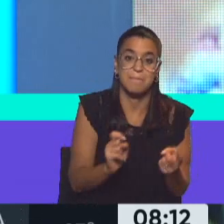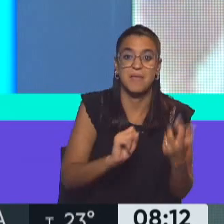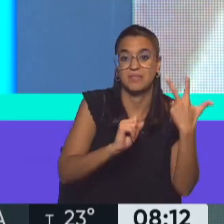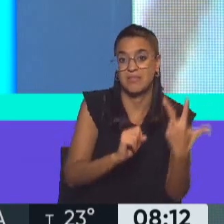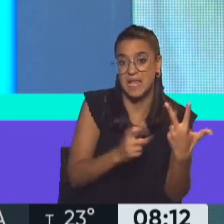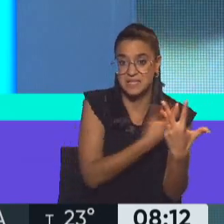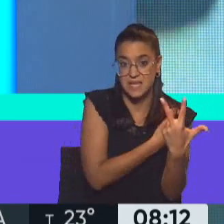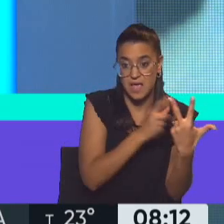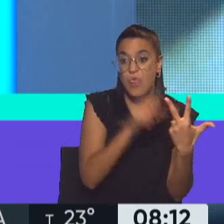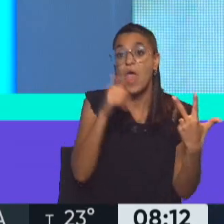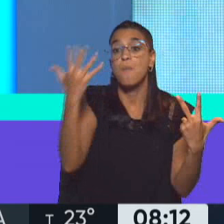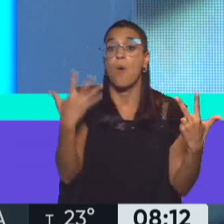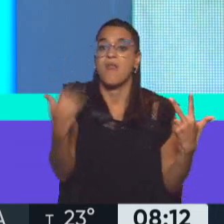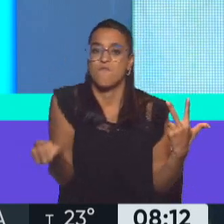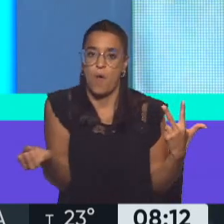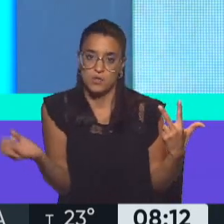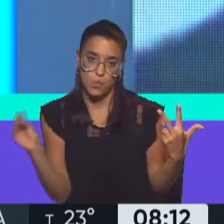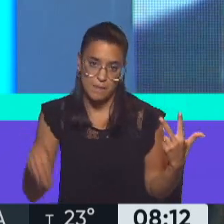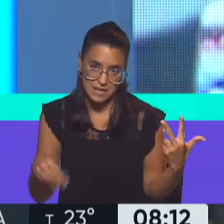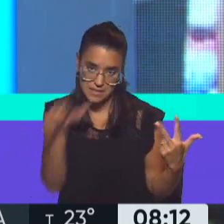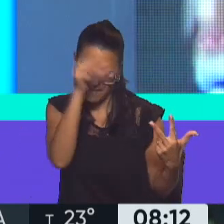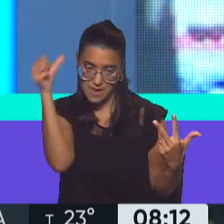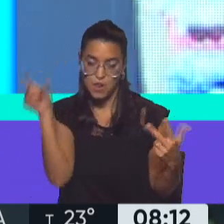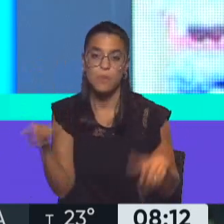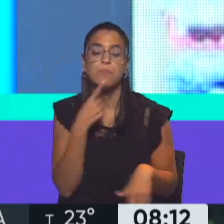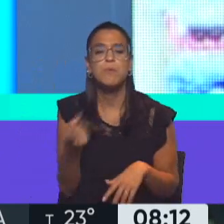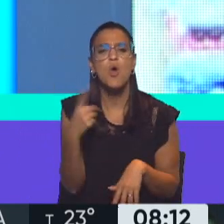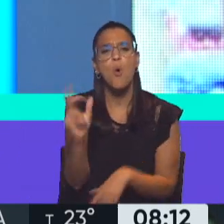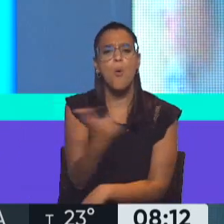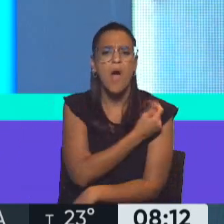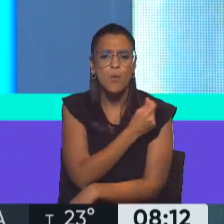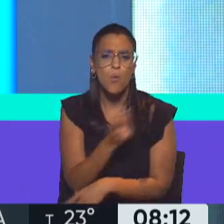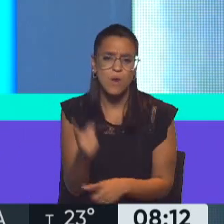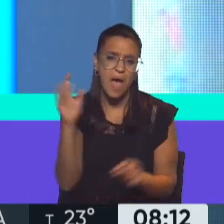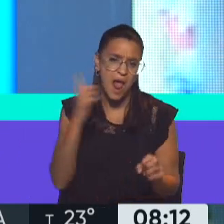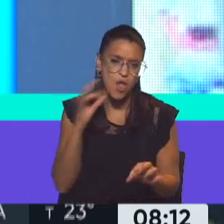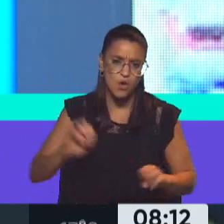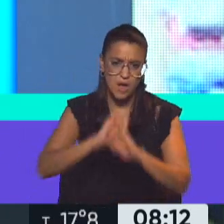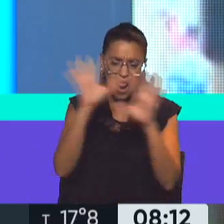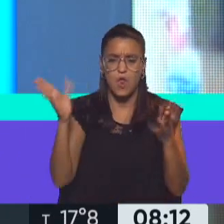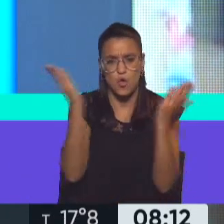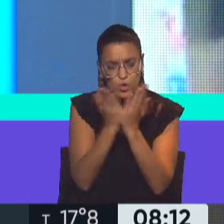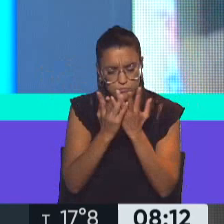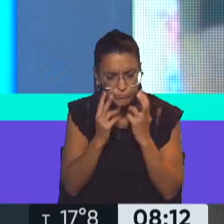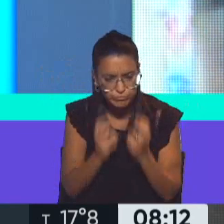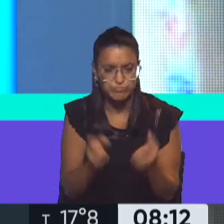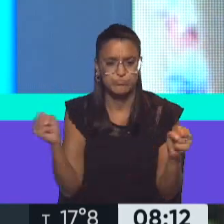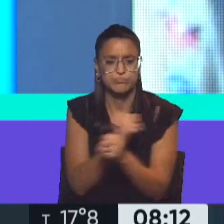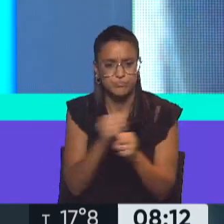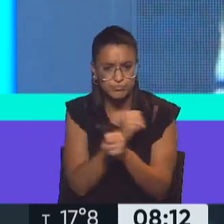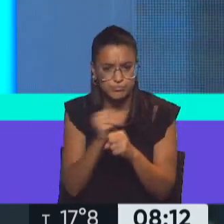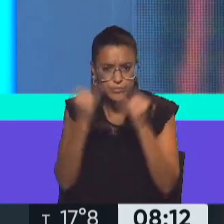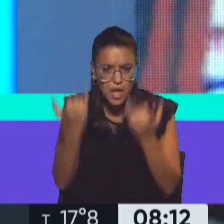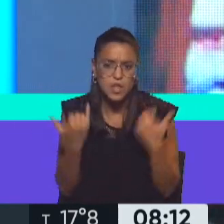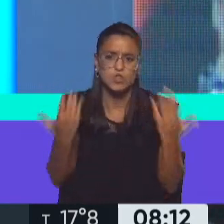Pero, digo, la vacuna que le van a dar, hay una cuestión muy clara. Están los estudios, está la aprobación.